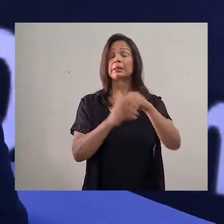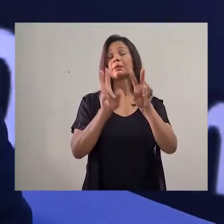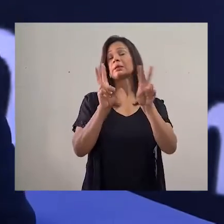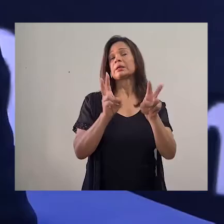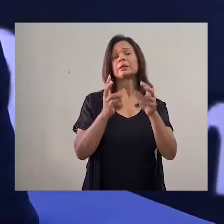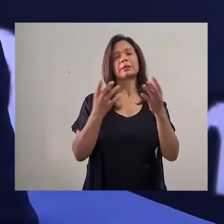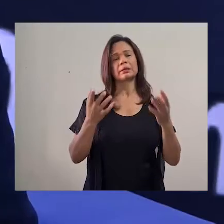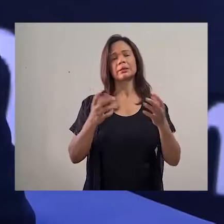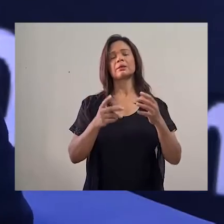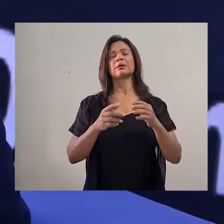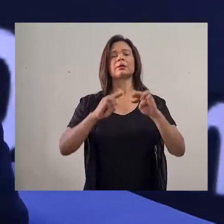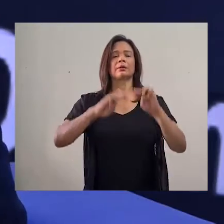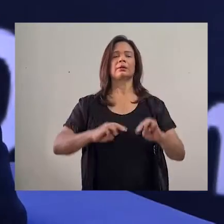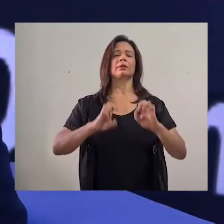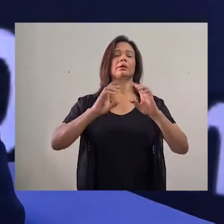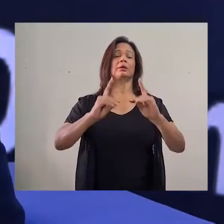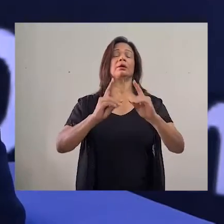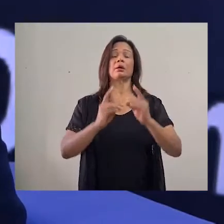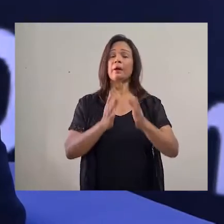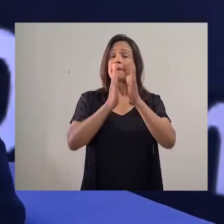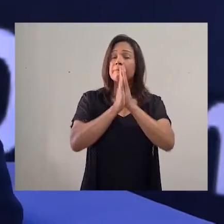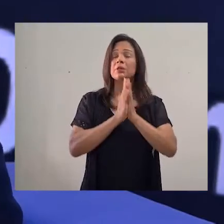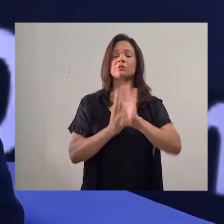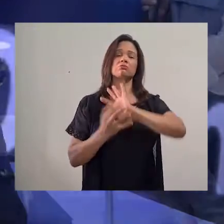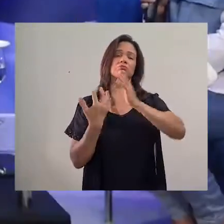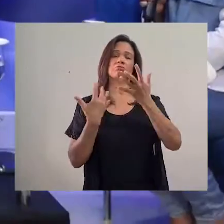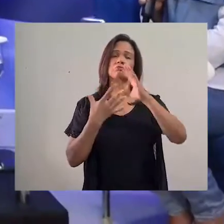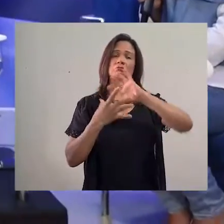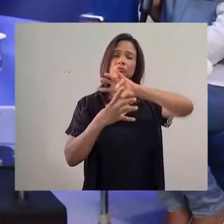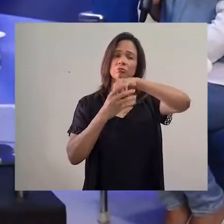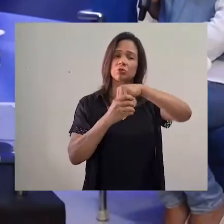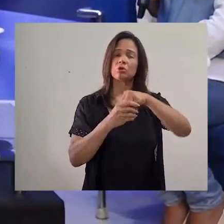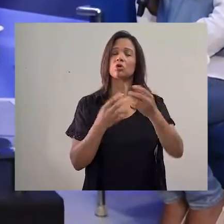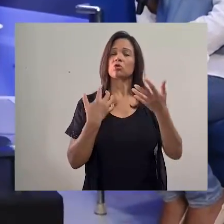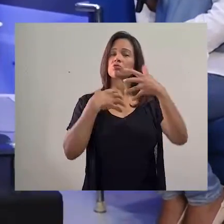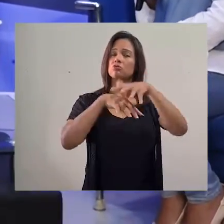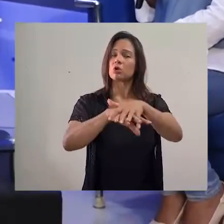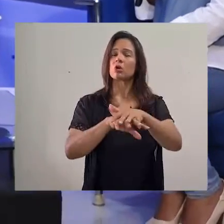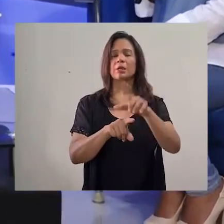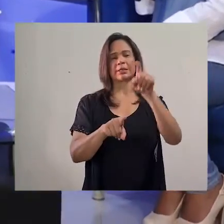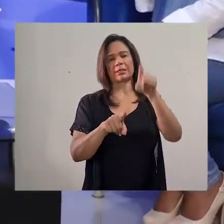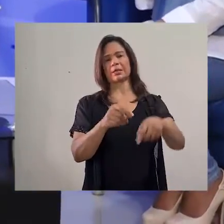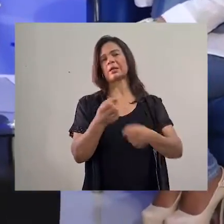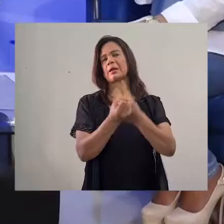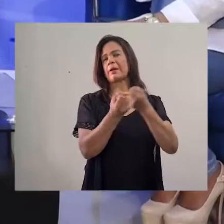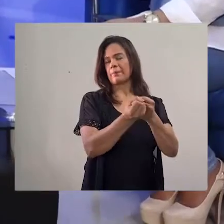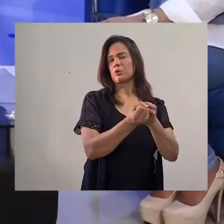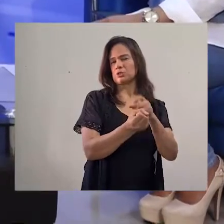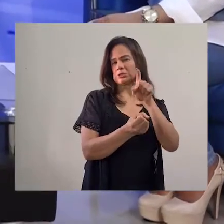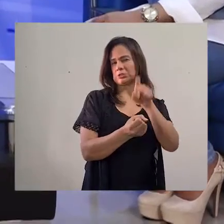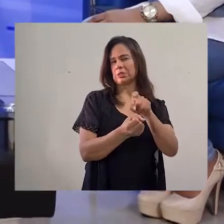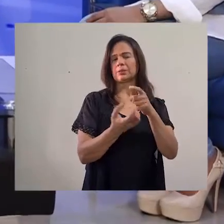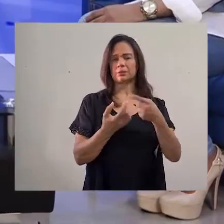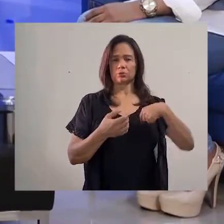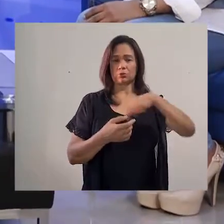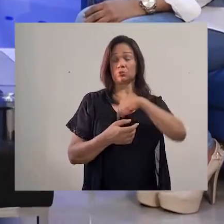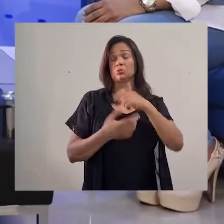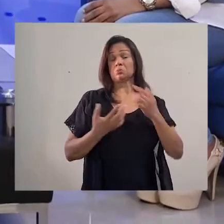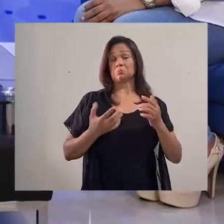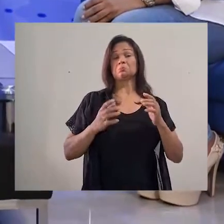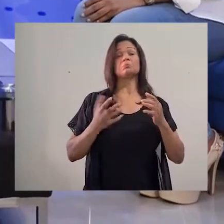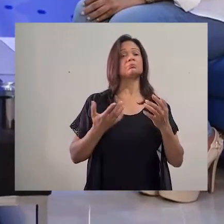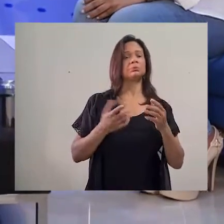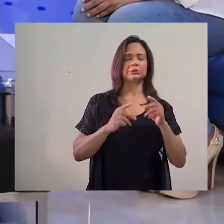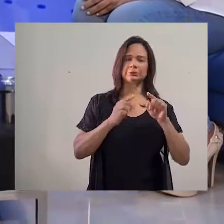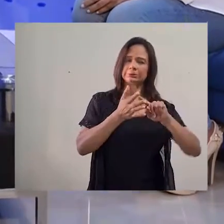la inclusión, porque nuestro ministro aboga por la inclusión de todas las personas que requieren apoyo educativo. En